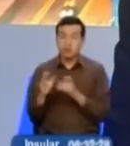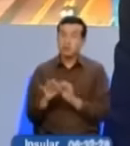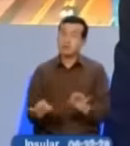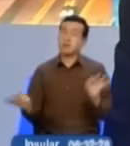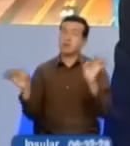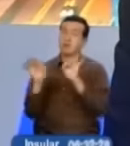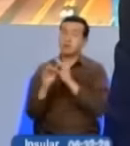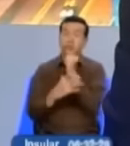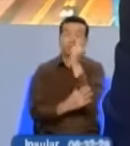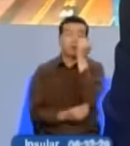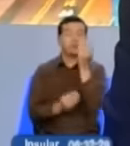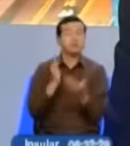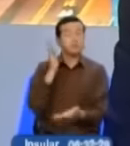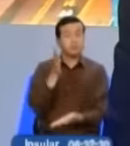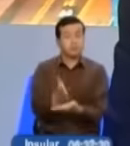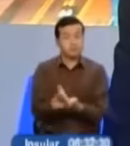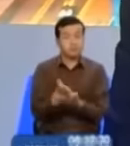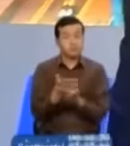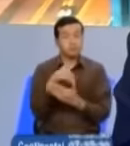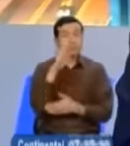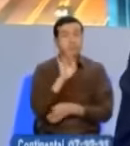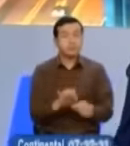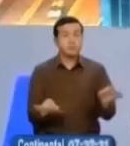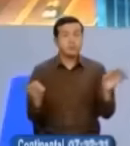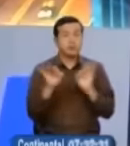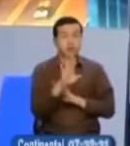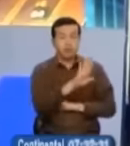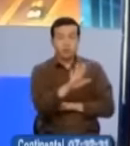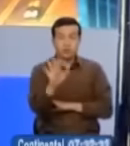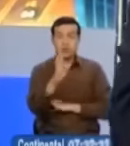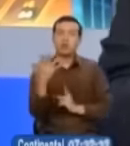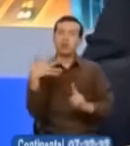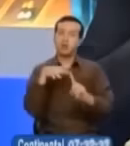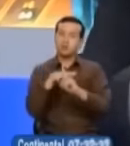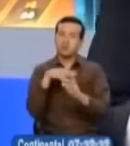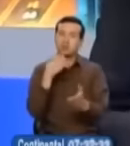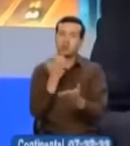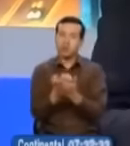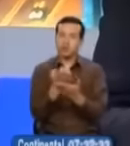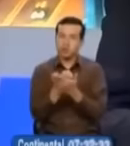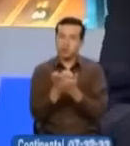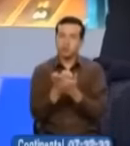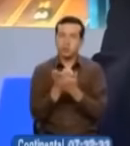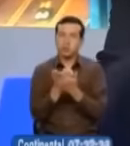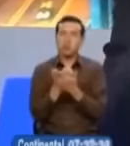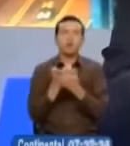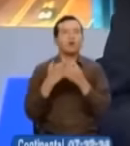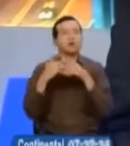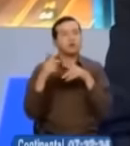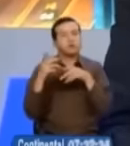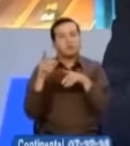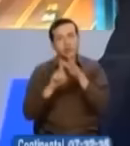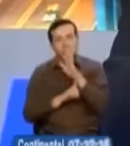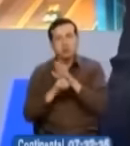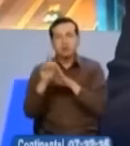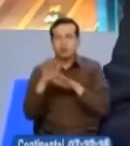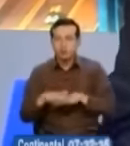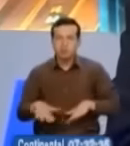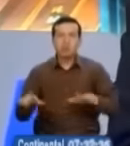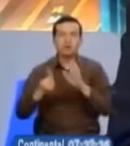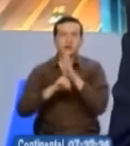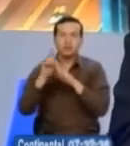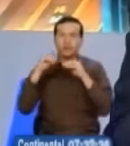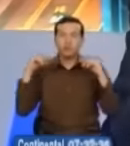la erradicación de la pobreza, pero sobre todo también para la inclusión económica, movilidad social, el desarrollo local, el